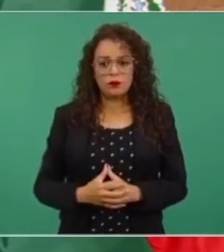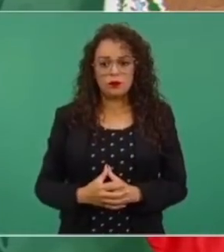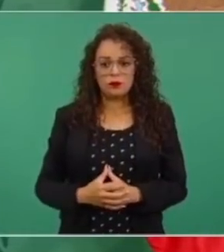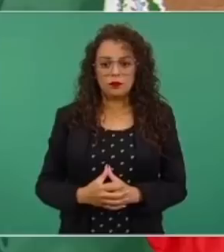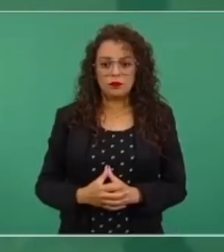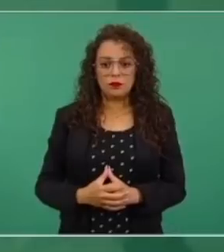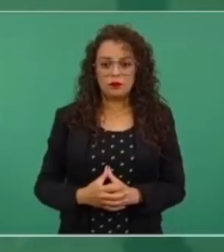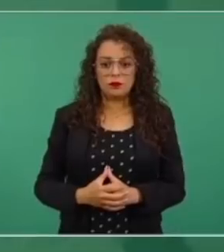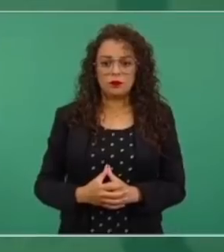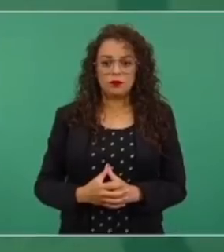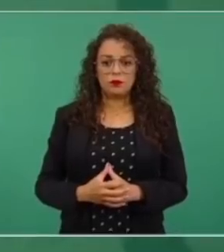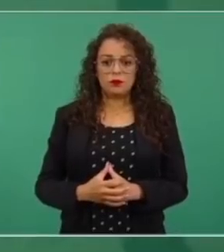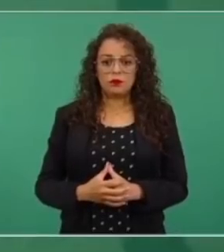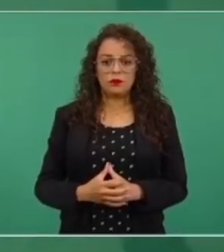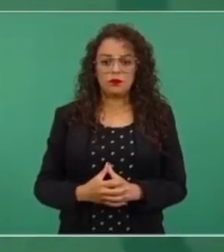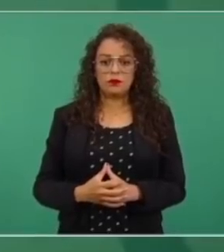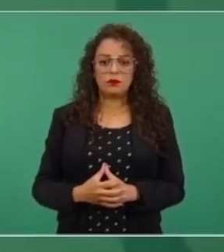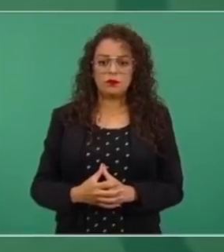Entonces,